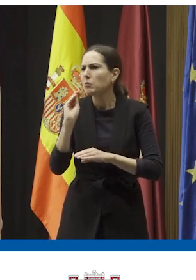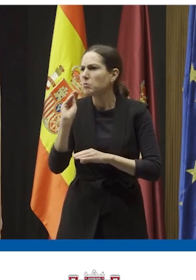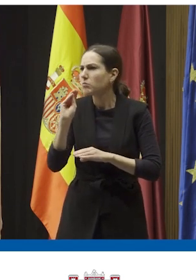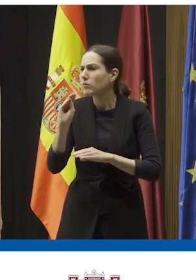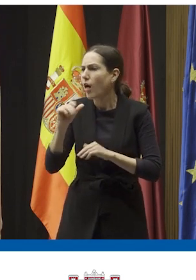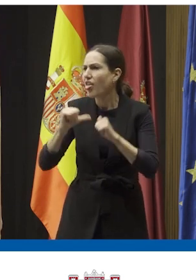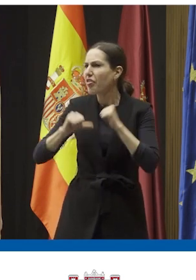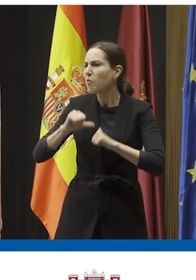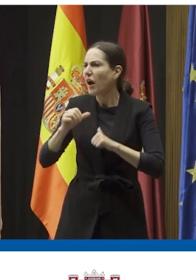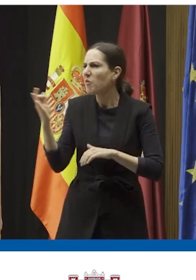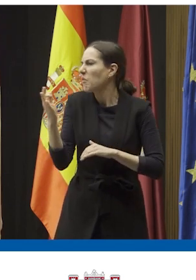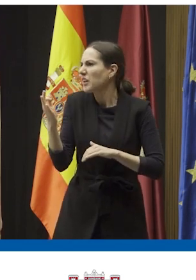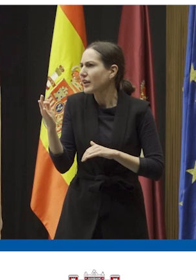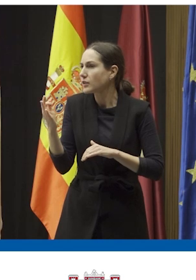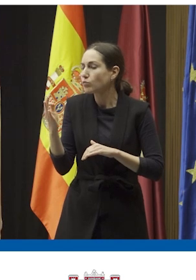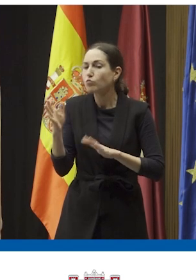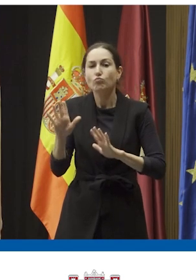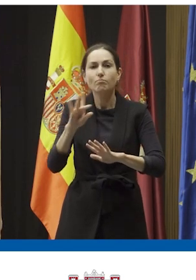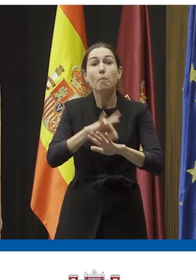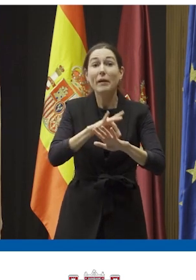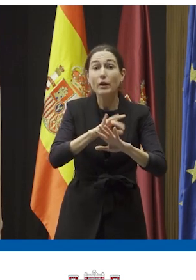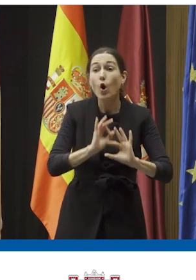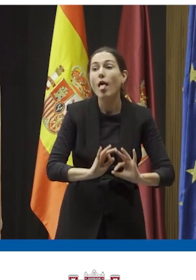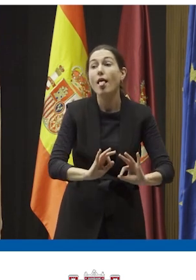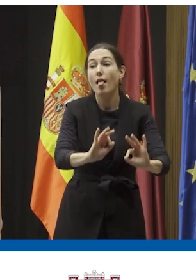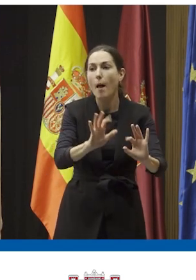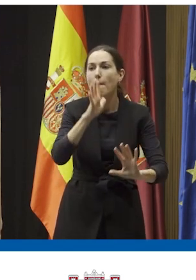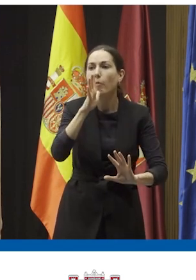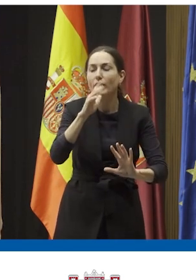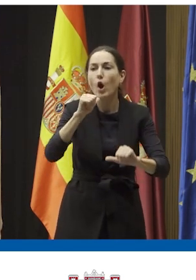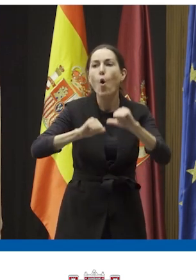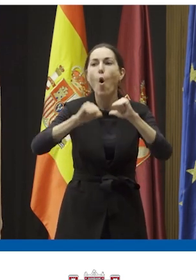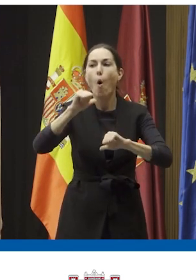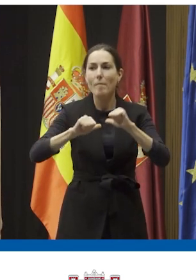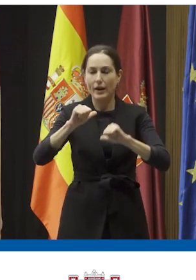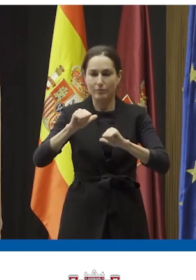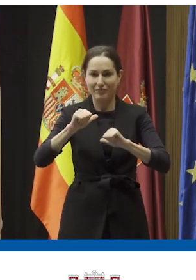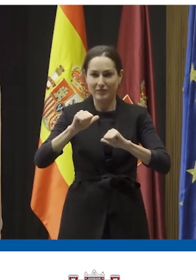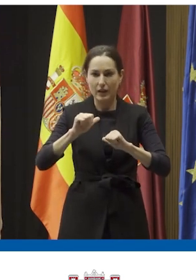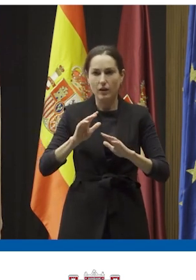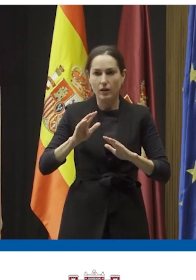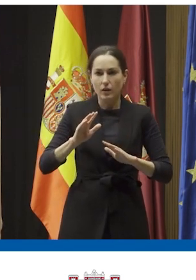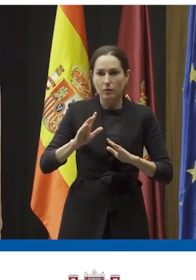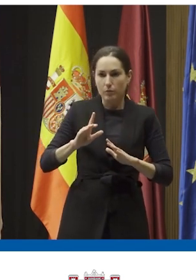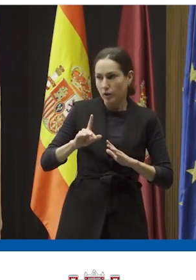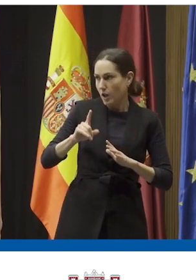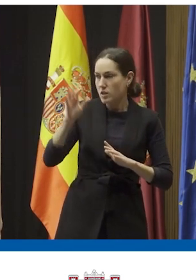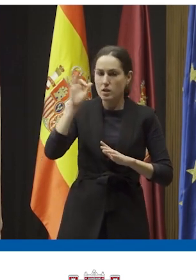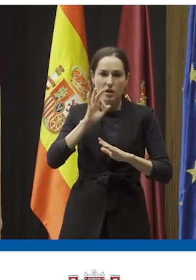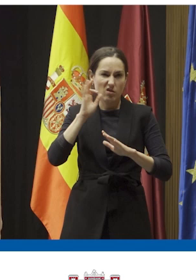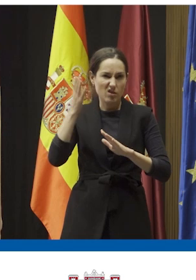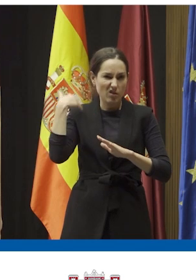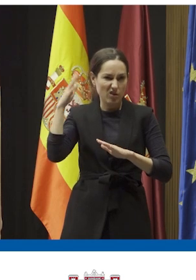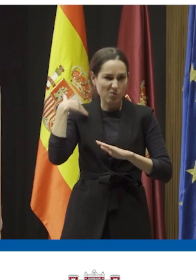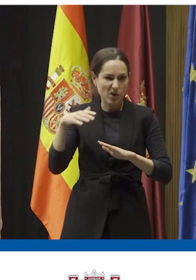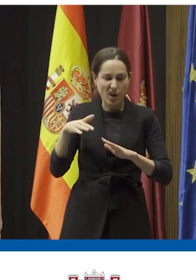opera. Ya le da un poco más matiz de condiciones al menosprecio que se tuvo durante siglos a un